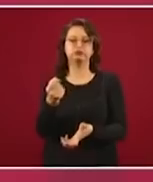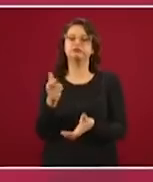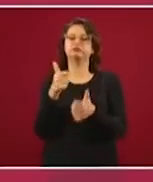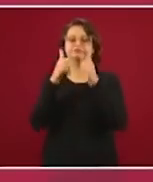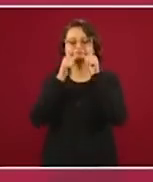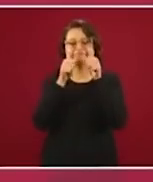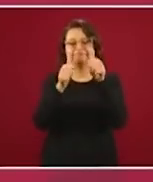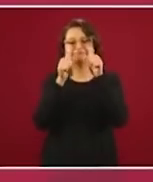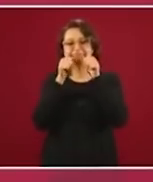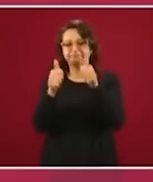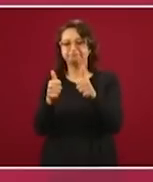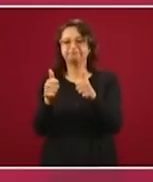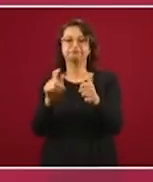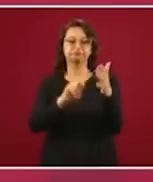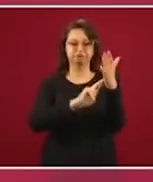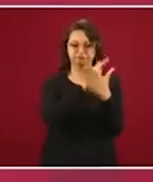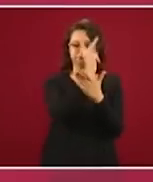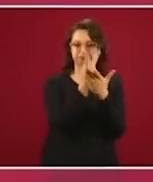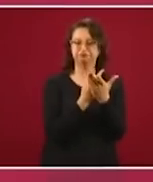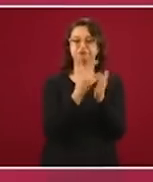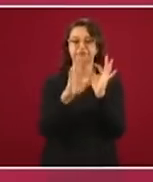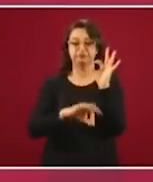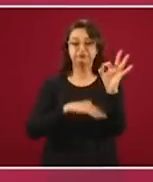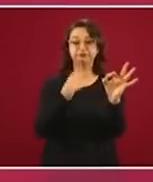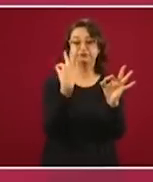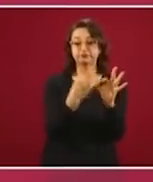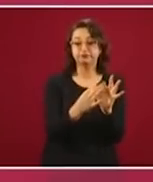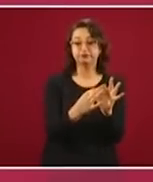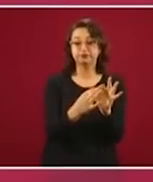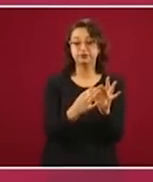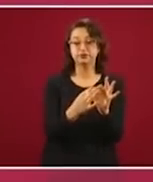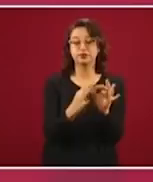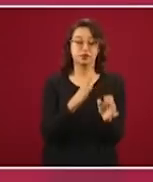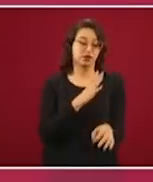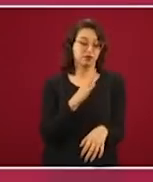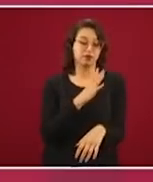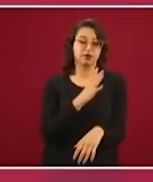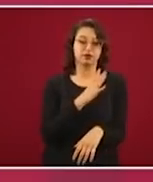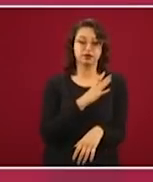podamos cumplir con el programa que tenemos,